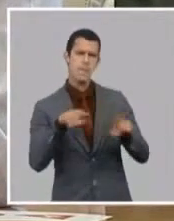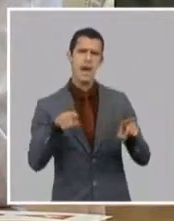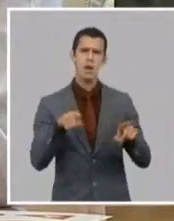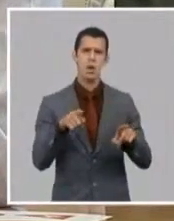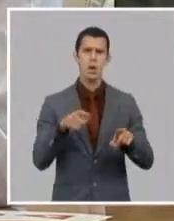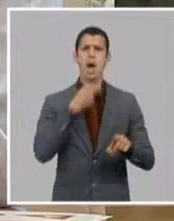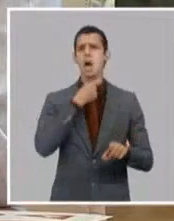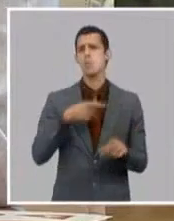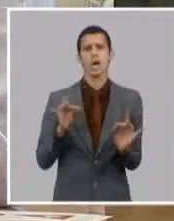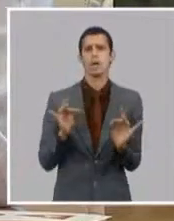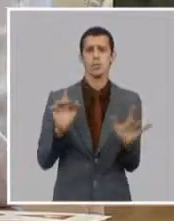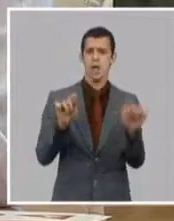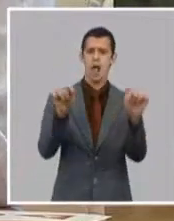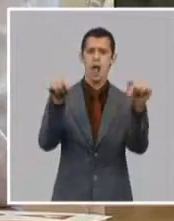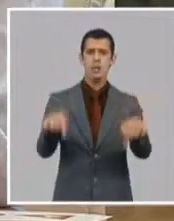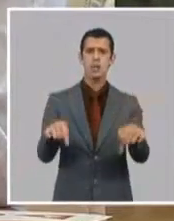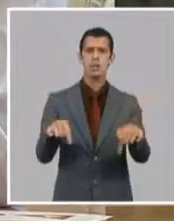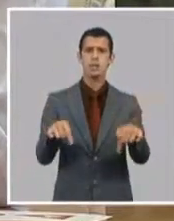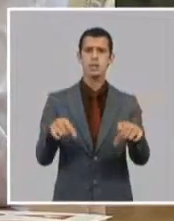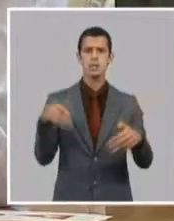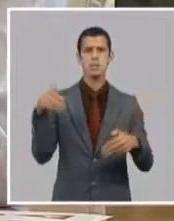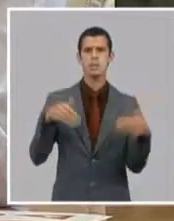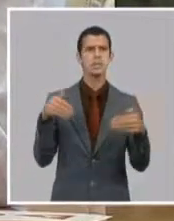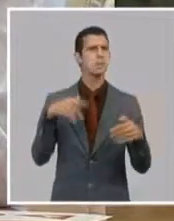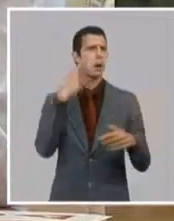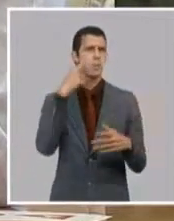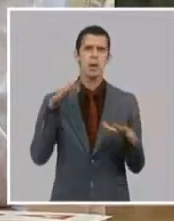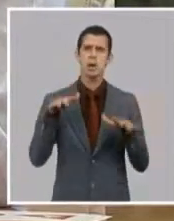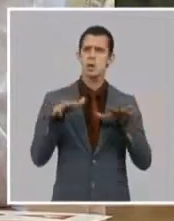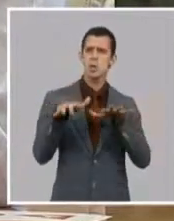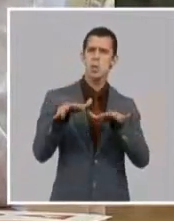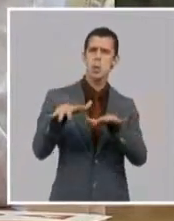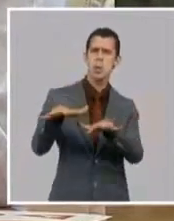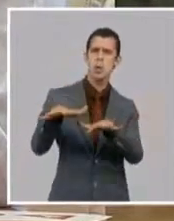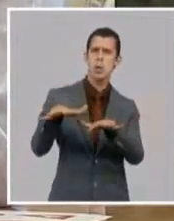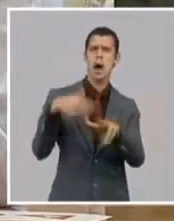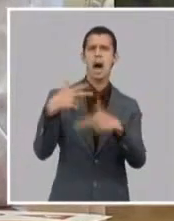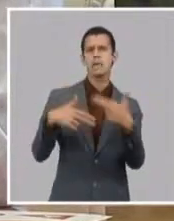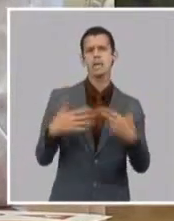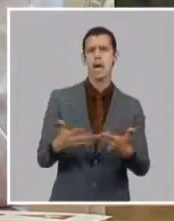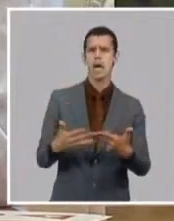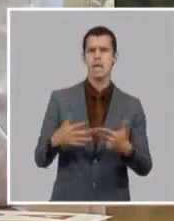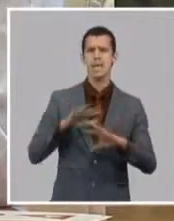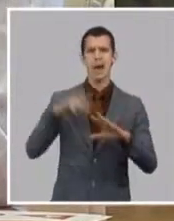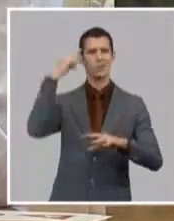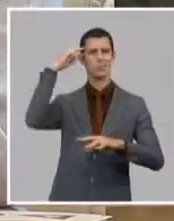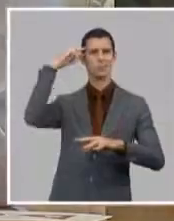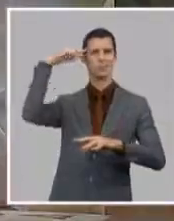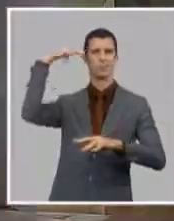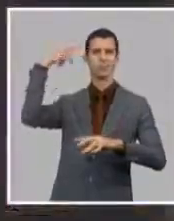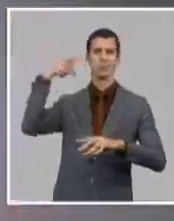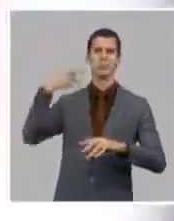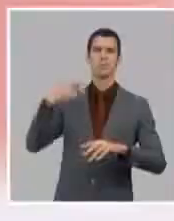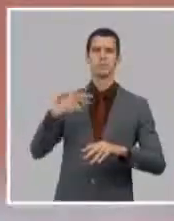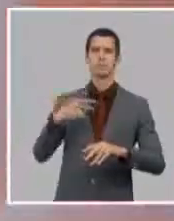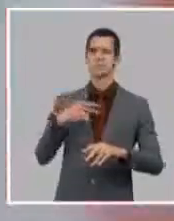aspiraciones, tienen insatisfacciones, no siempre han recibido la atención adecuada y jóvenes. Con los